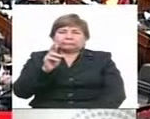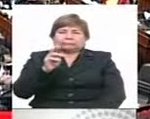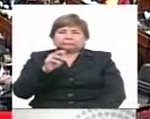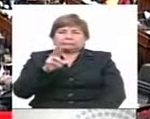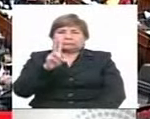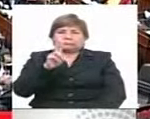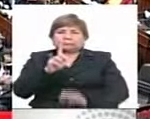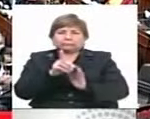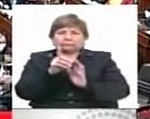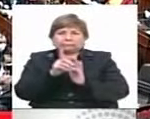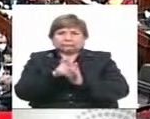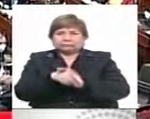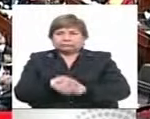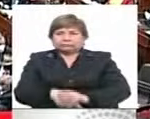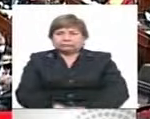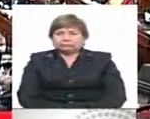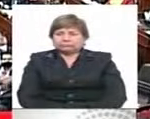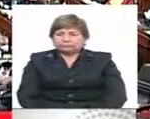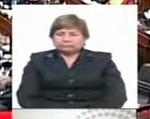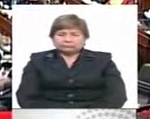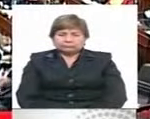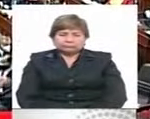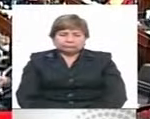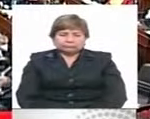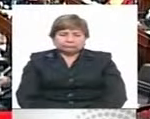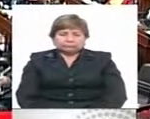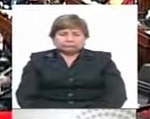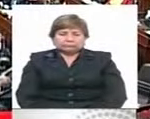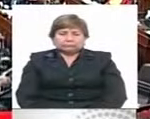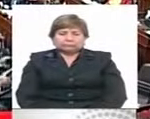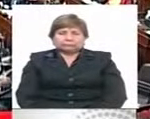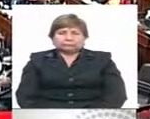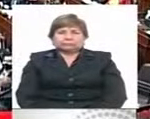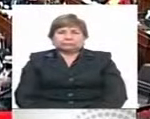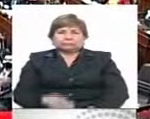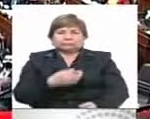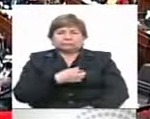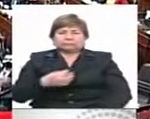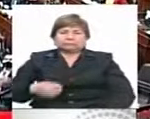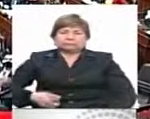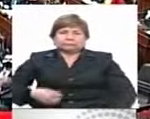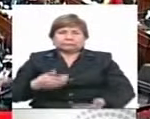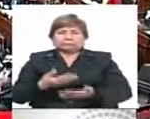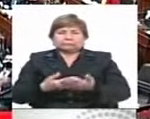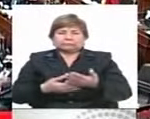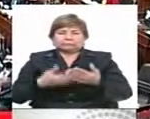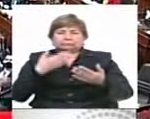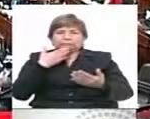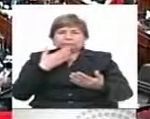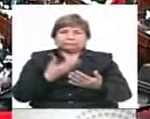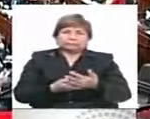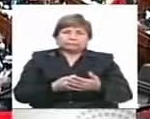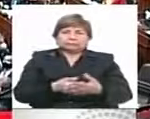2 minutos. Aló. Señora presidenta, muchas